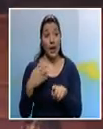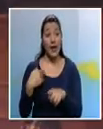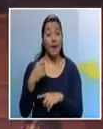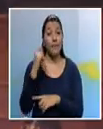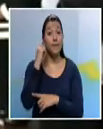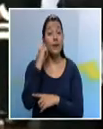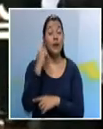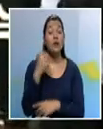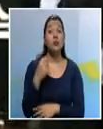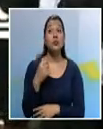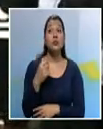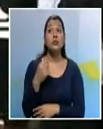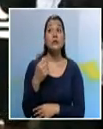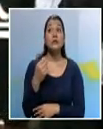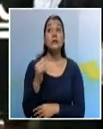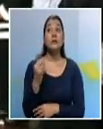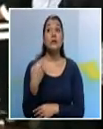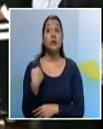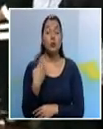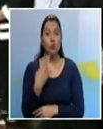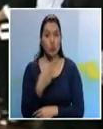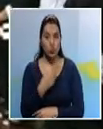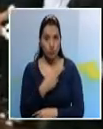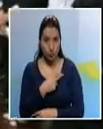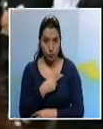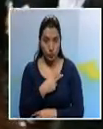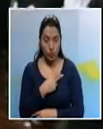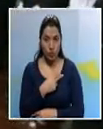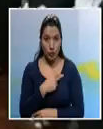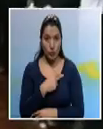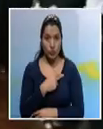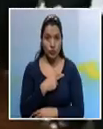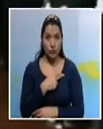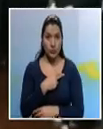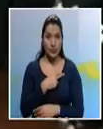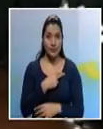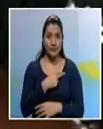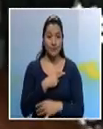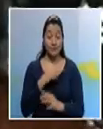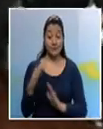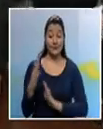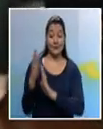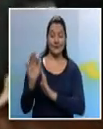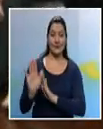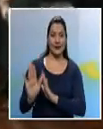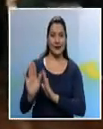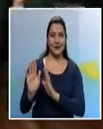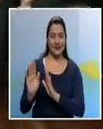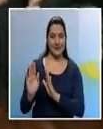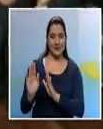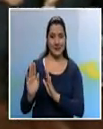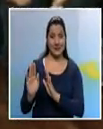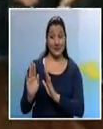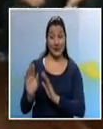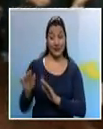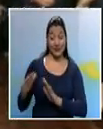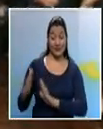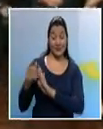cuando nosotros pasamos por esta realidad que llamamos